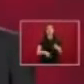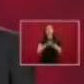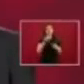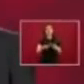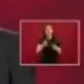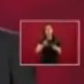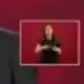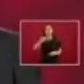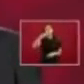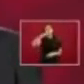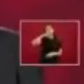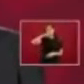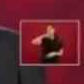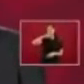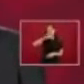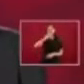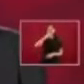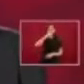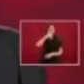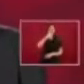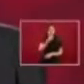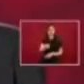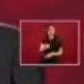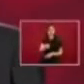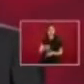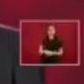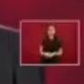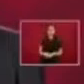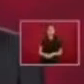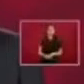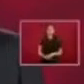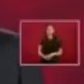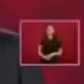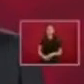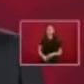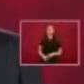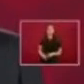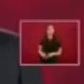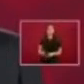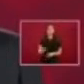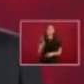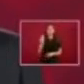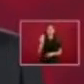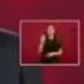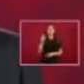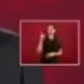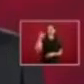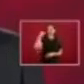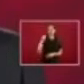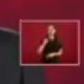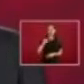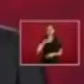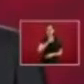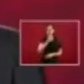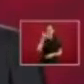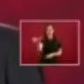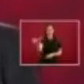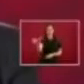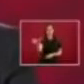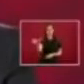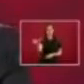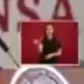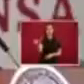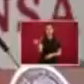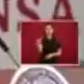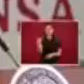necesita. Y yo diría política económica, entendería es apoyos a grupos que a su vez, de